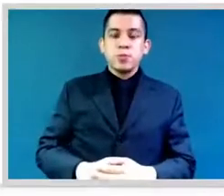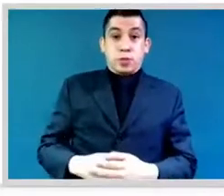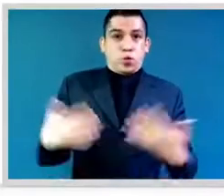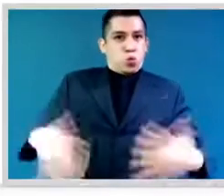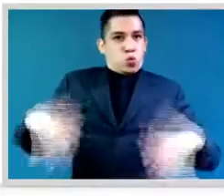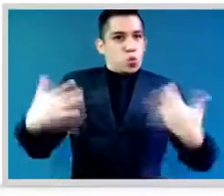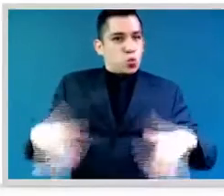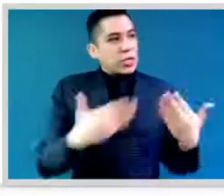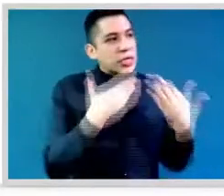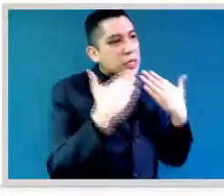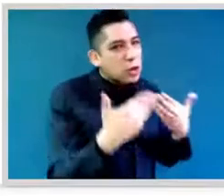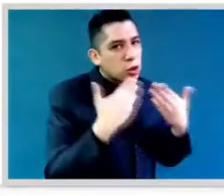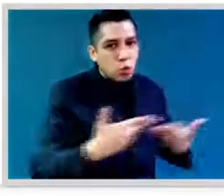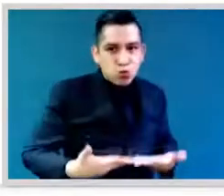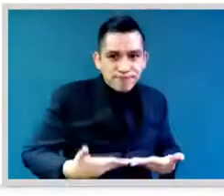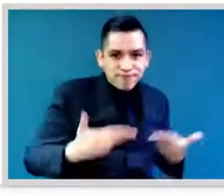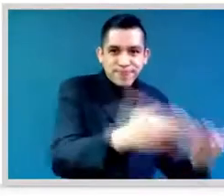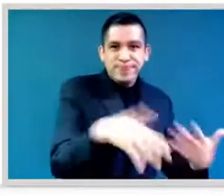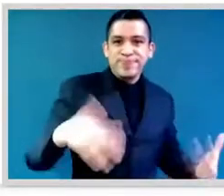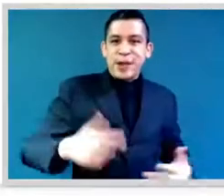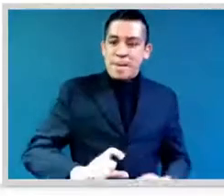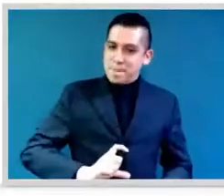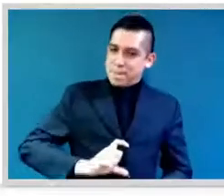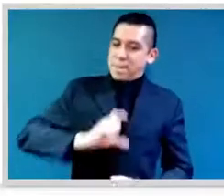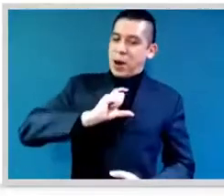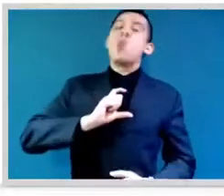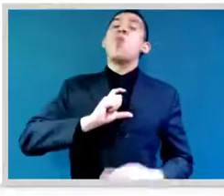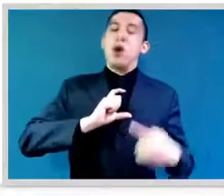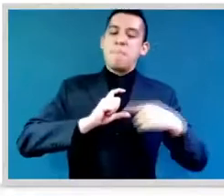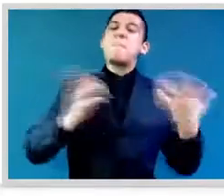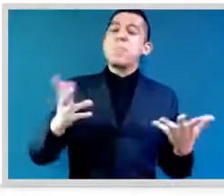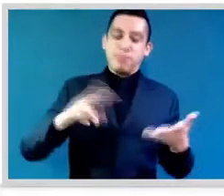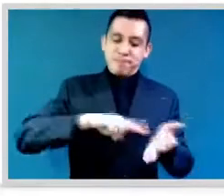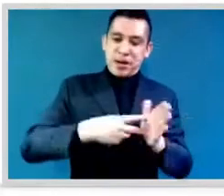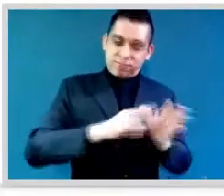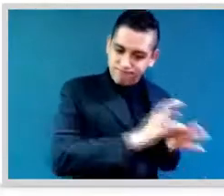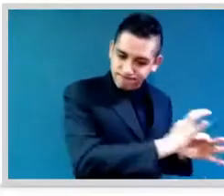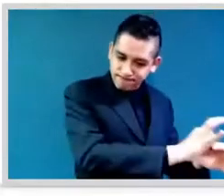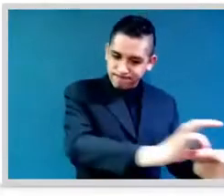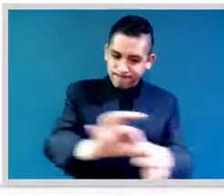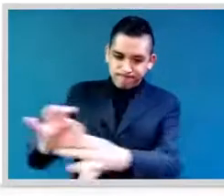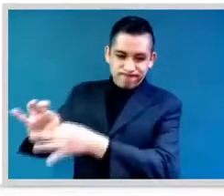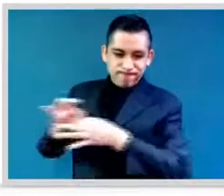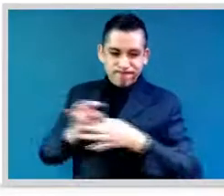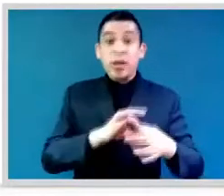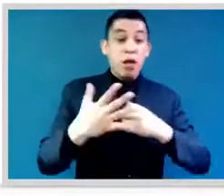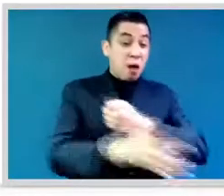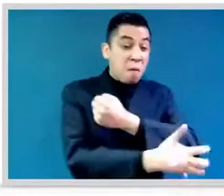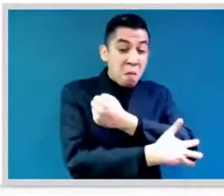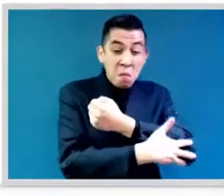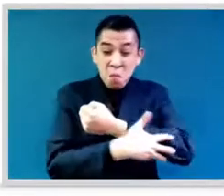Y sé que ustedes ustedes están en la misma sintonía. Gracias, corazón. pandemia